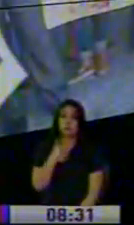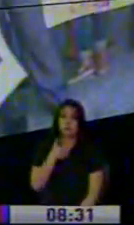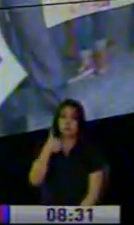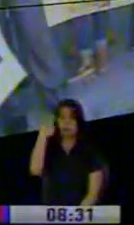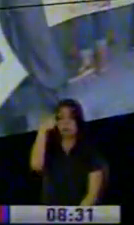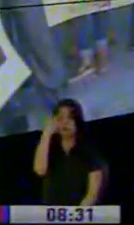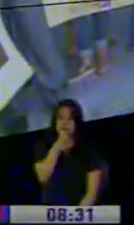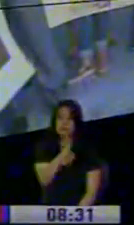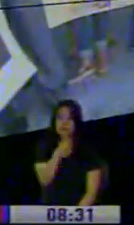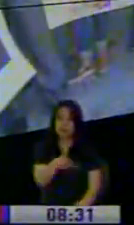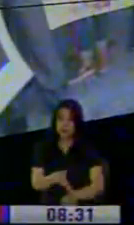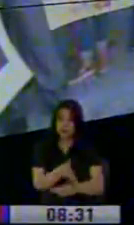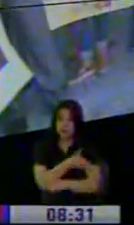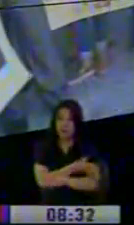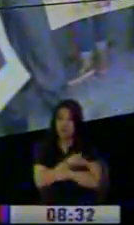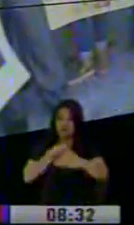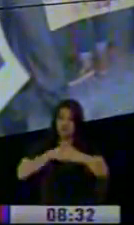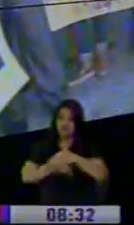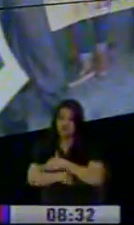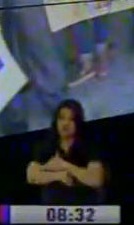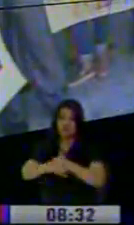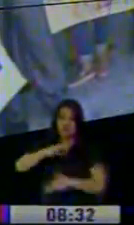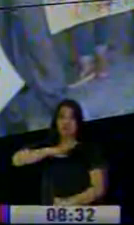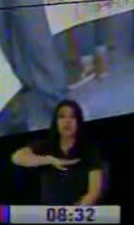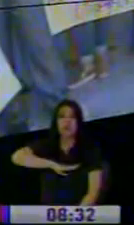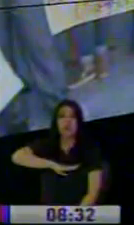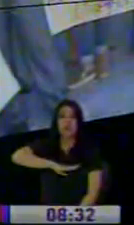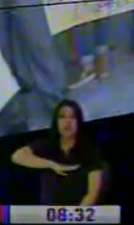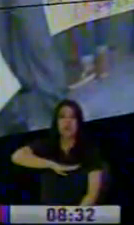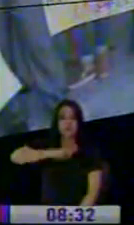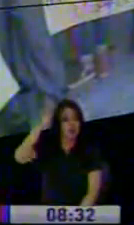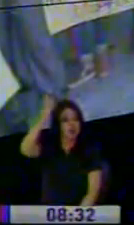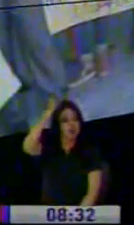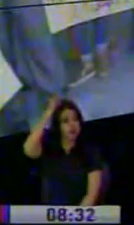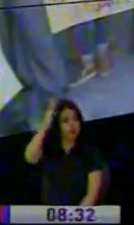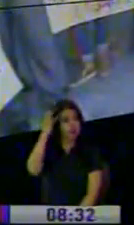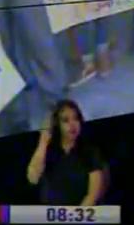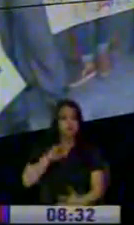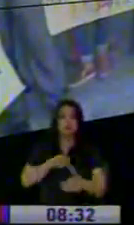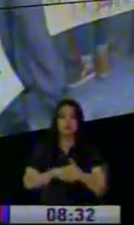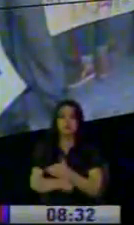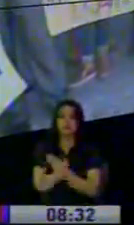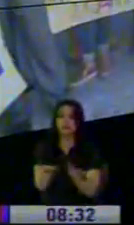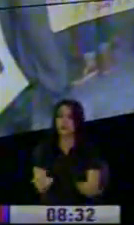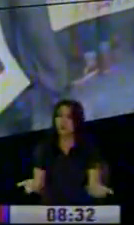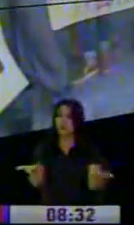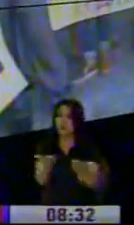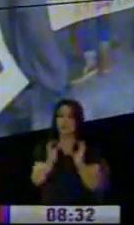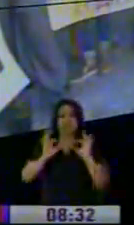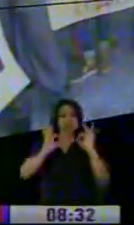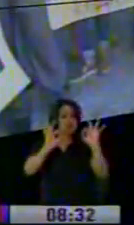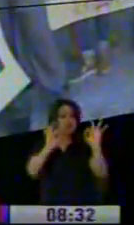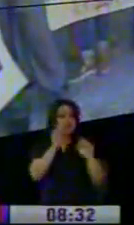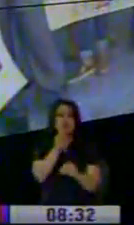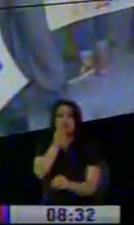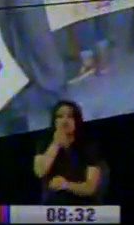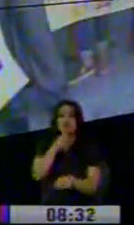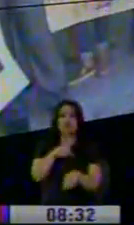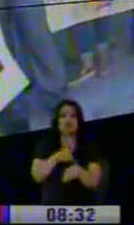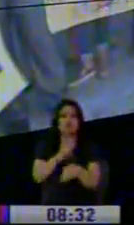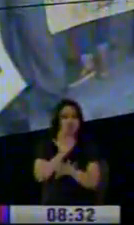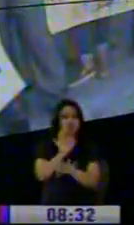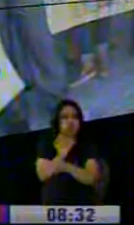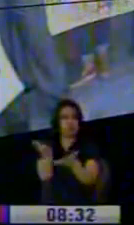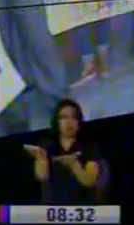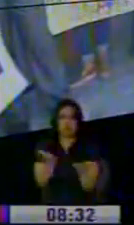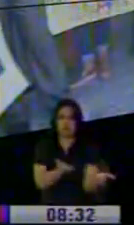mismo estuviste ahí cuando el alcalde de ese entonces, Mauricio Rodas, inauguró ese sector, dijo que faltaba muy poquito y que